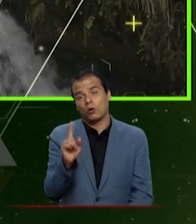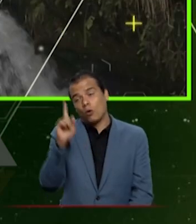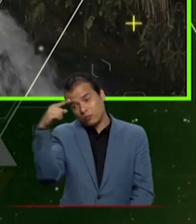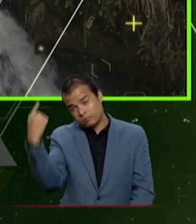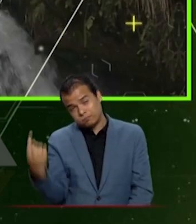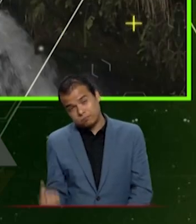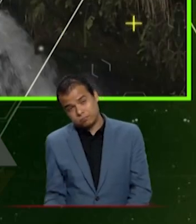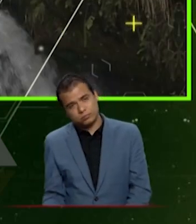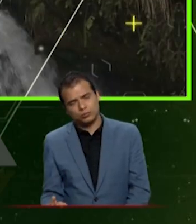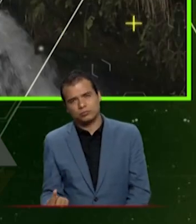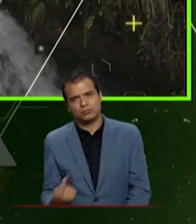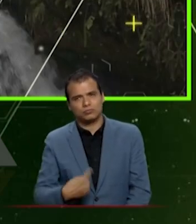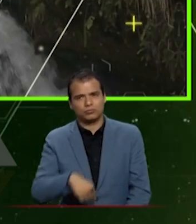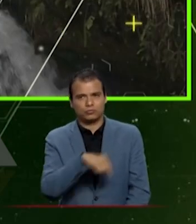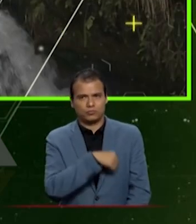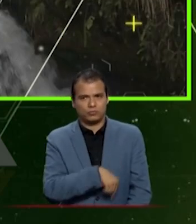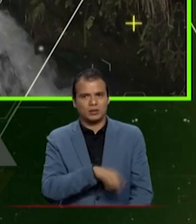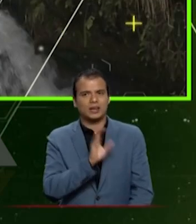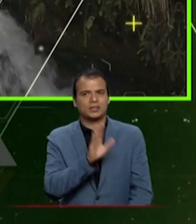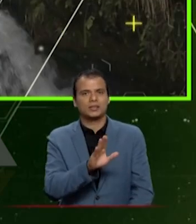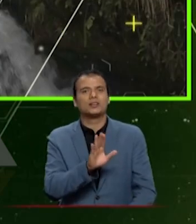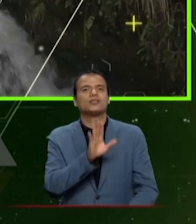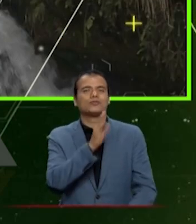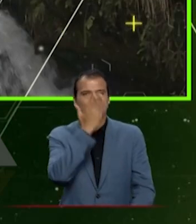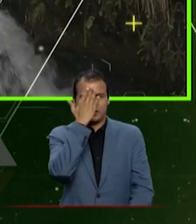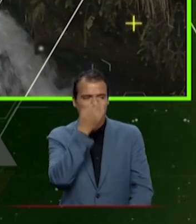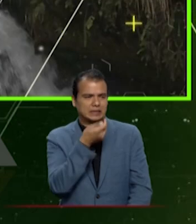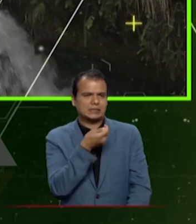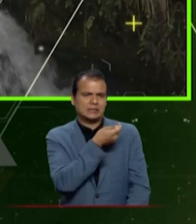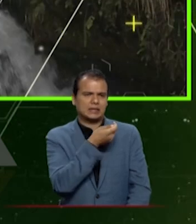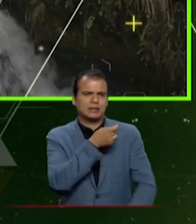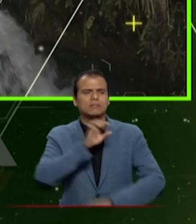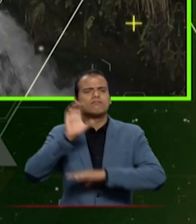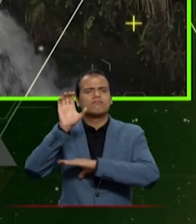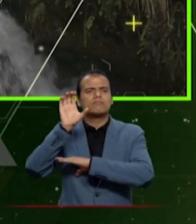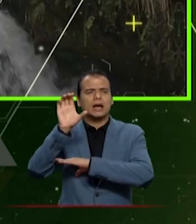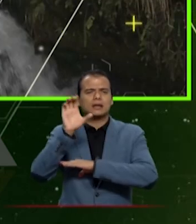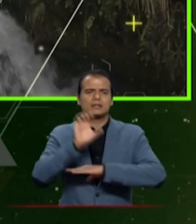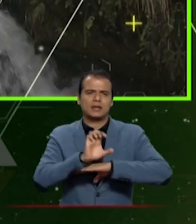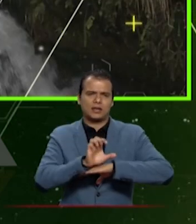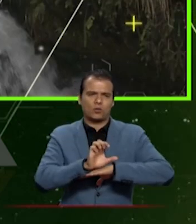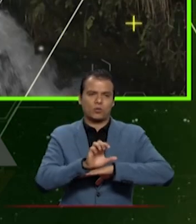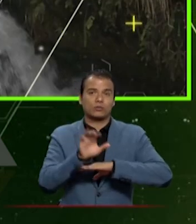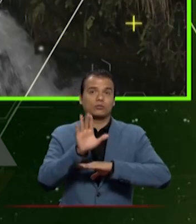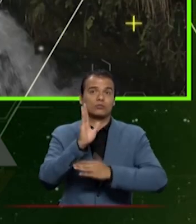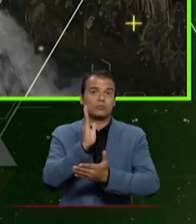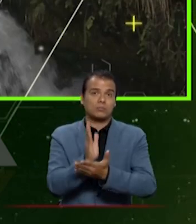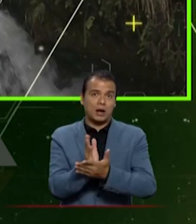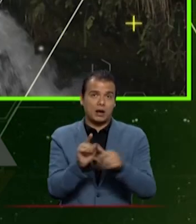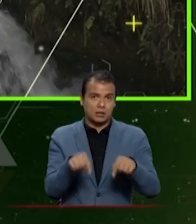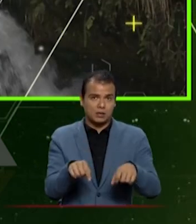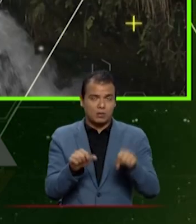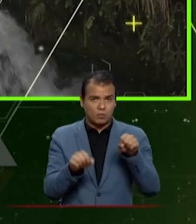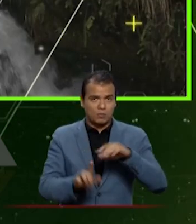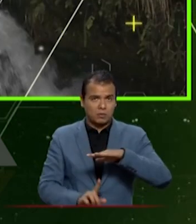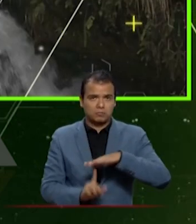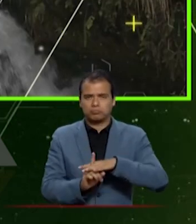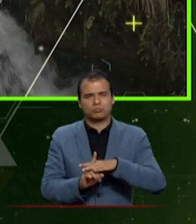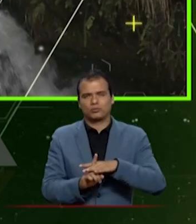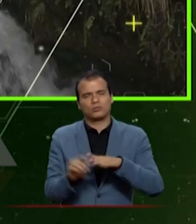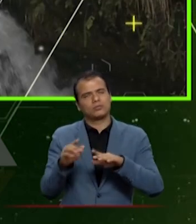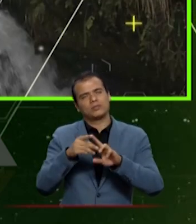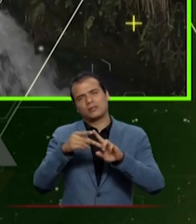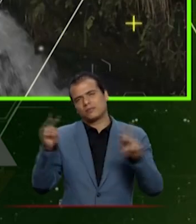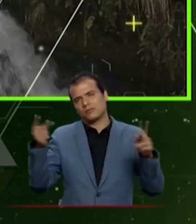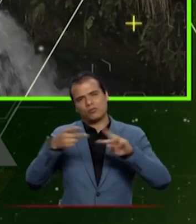respecto al Ecuador no no permite no sean las condiciones para que tengamos fenómeno tan devastadores como los tornados que se dan entre los 30 y los 50